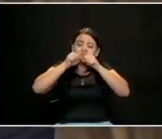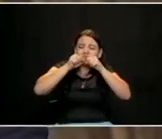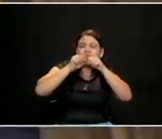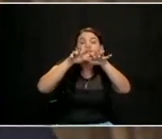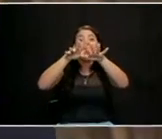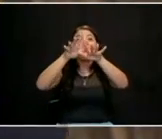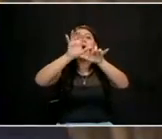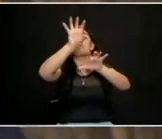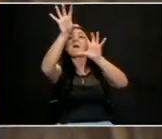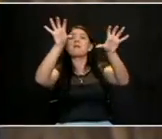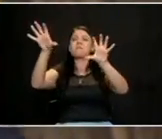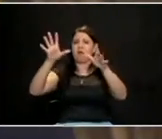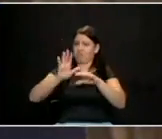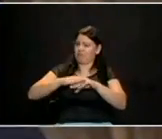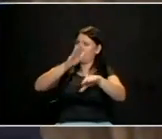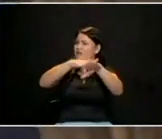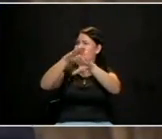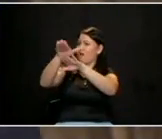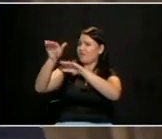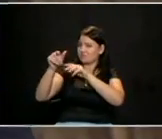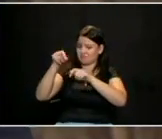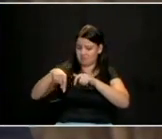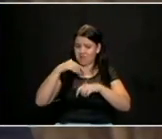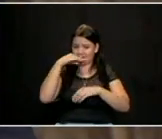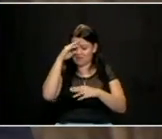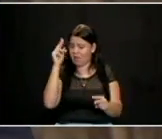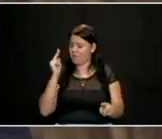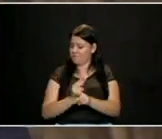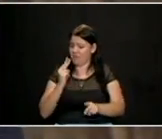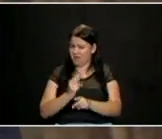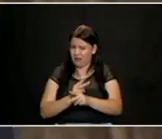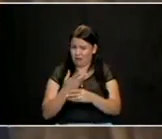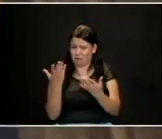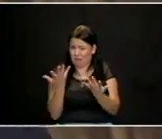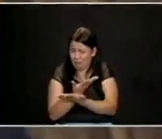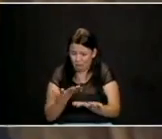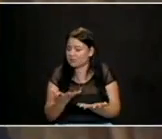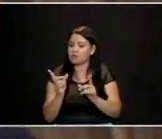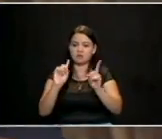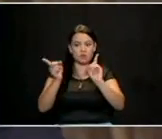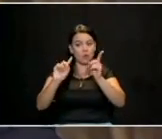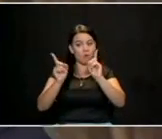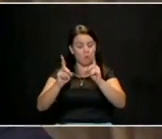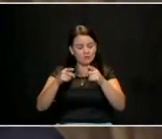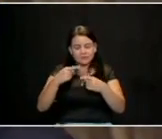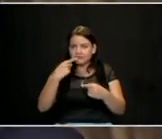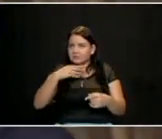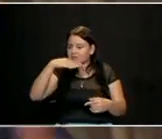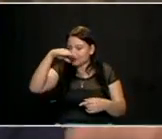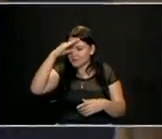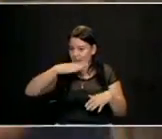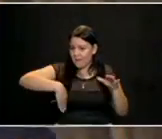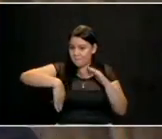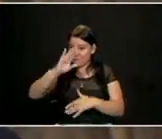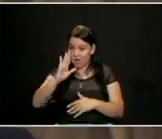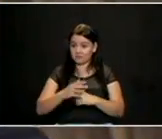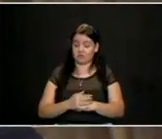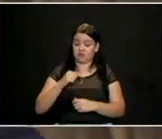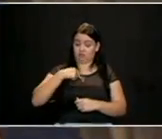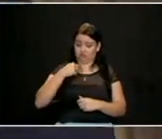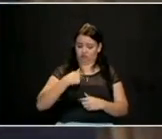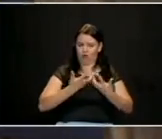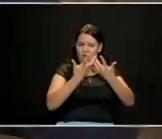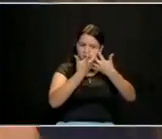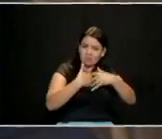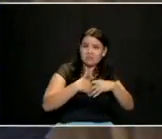ciudad peligrosa que la gente cree. Yo soy, en este momento, una persona que tengo una empresa de avistamiento de aves. Traigo turistas a